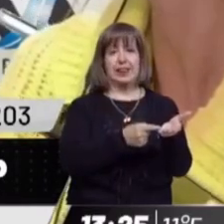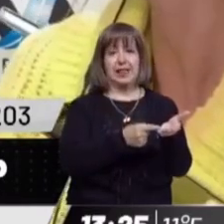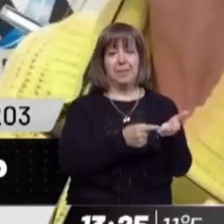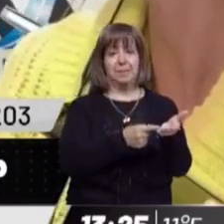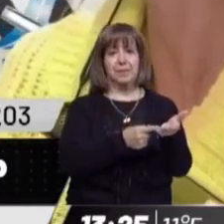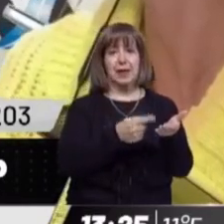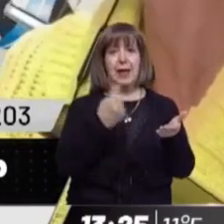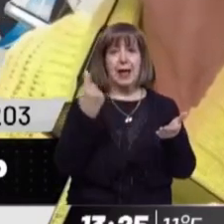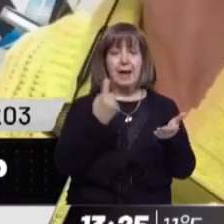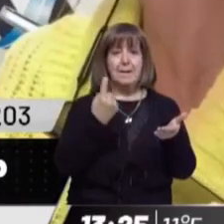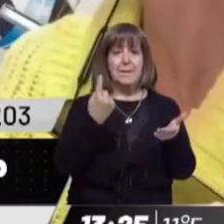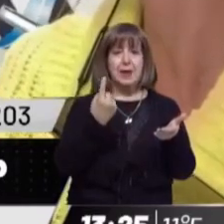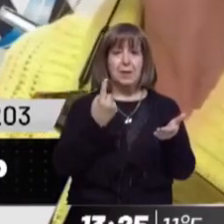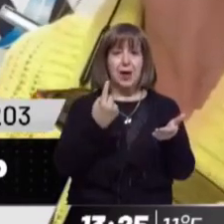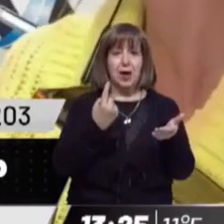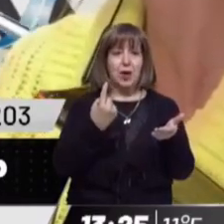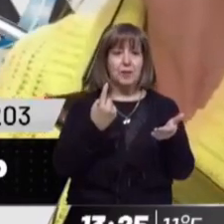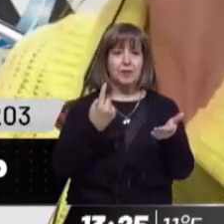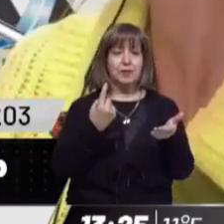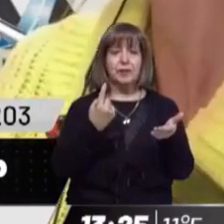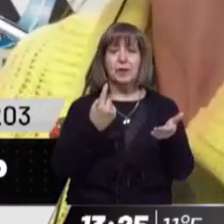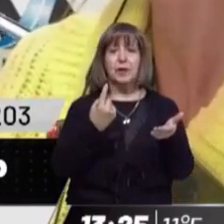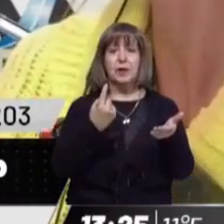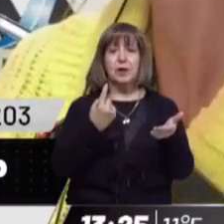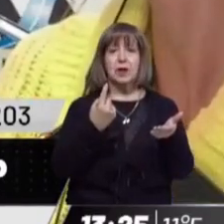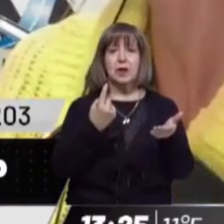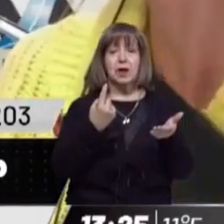Primero que no vamos a recibir